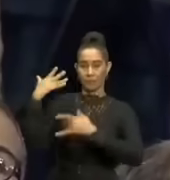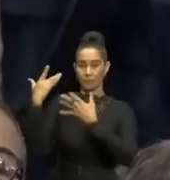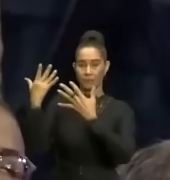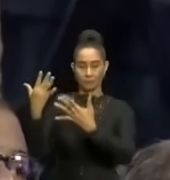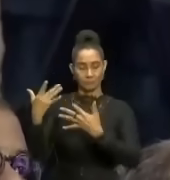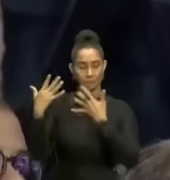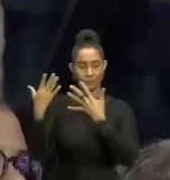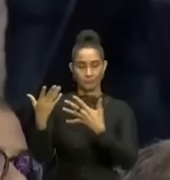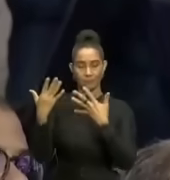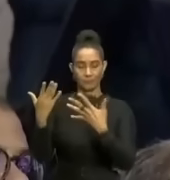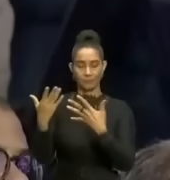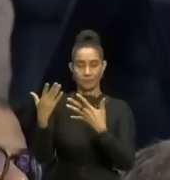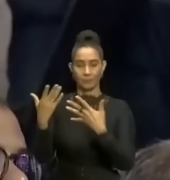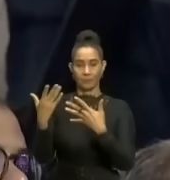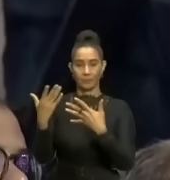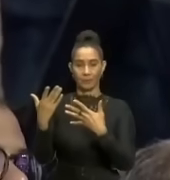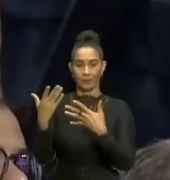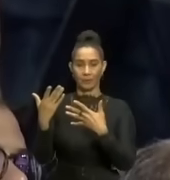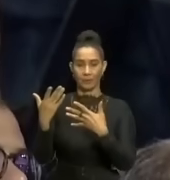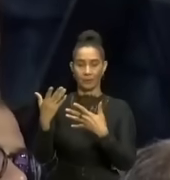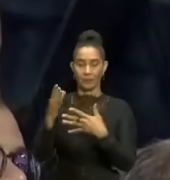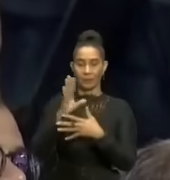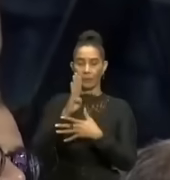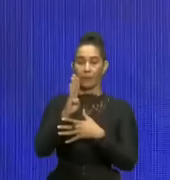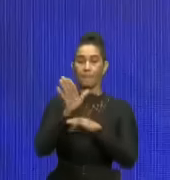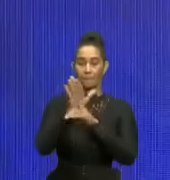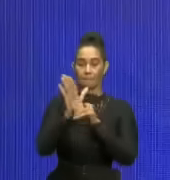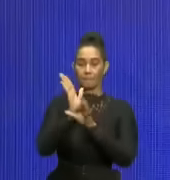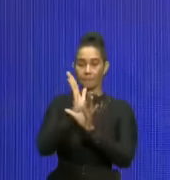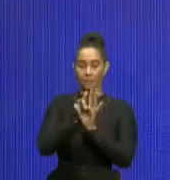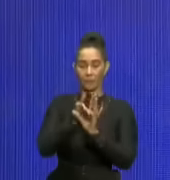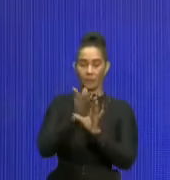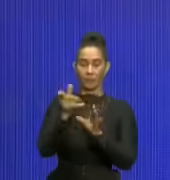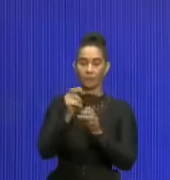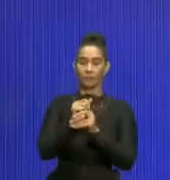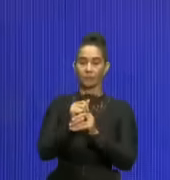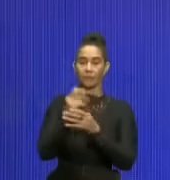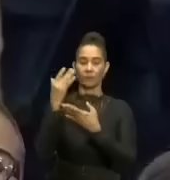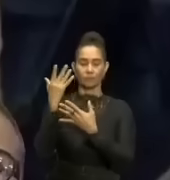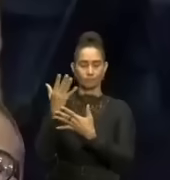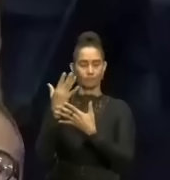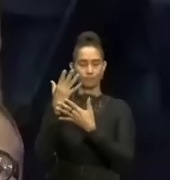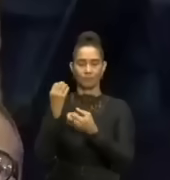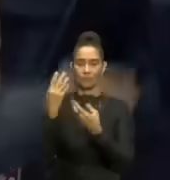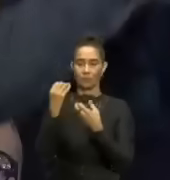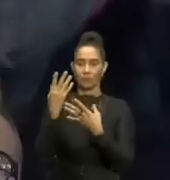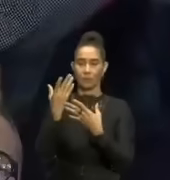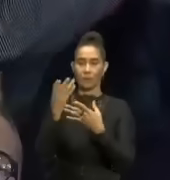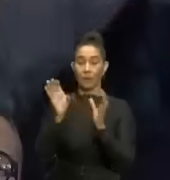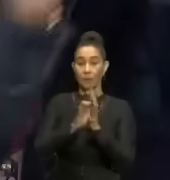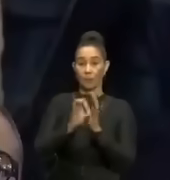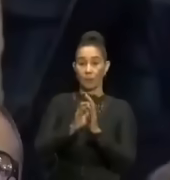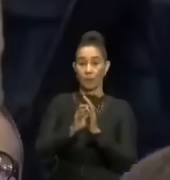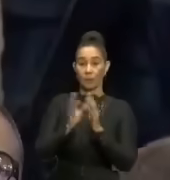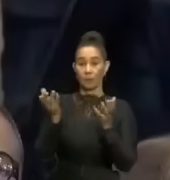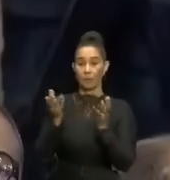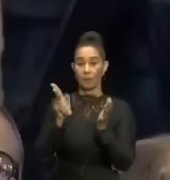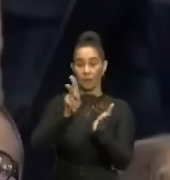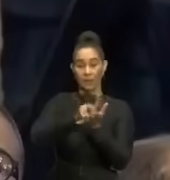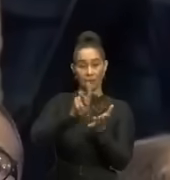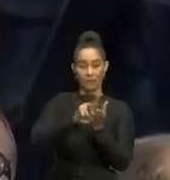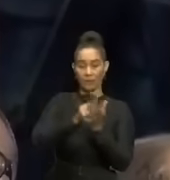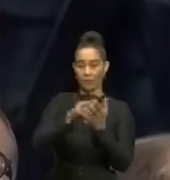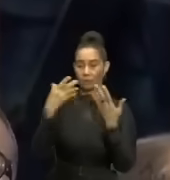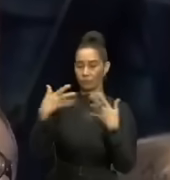con Bebecito del Villar, Bebecito. Sí, en Bonao. Décadas de incertidumbre, por ejemplo, el de La Vega es una